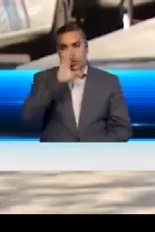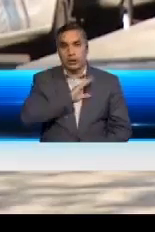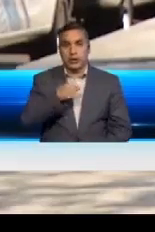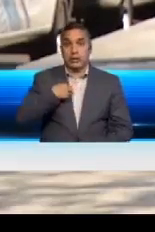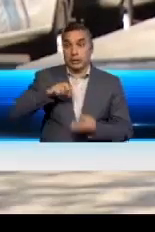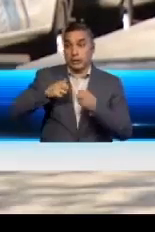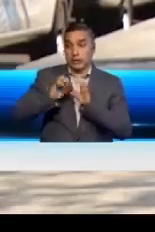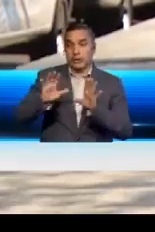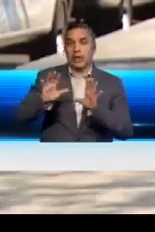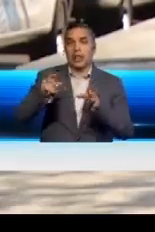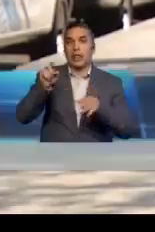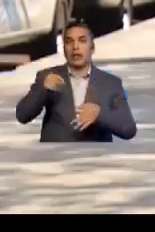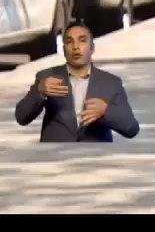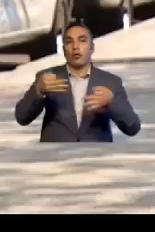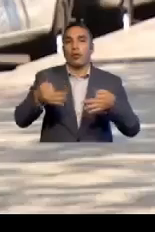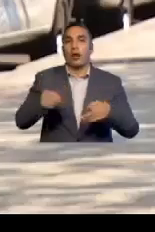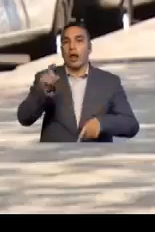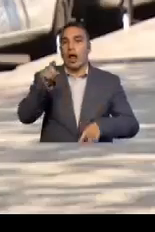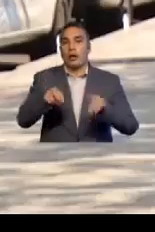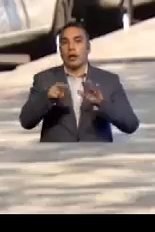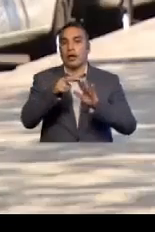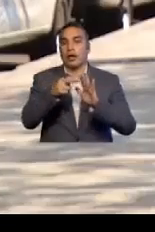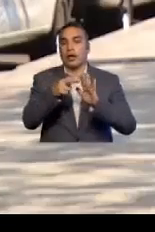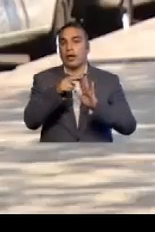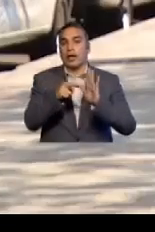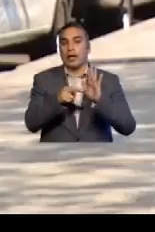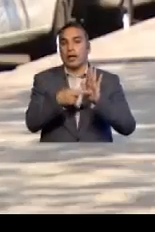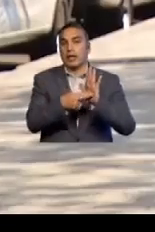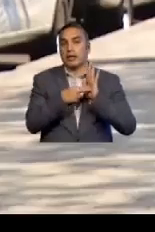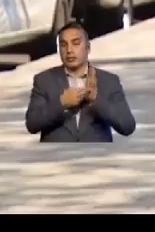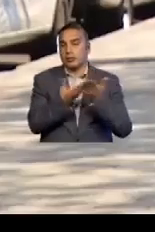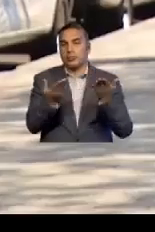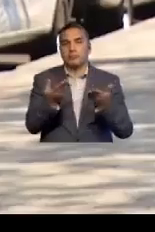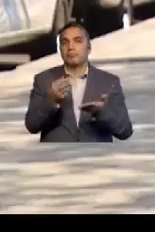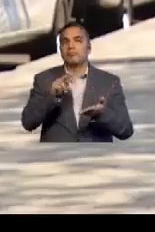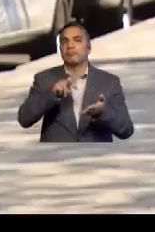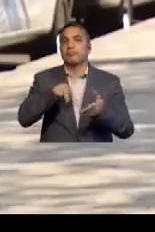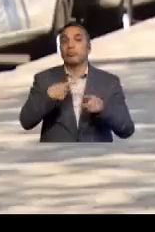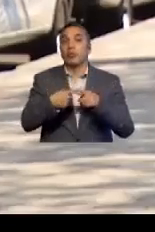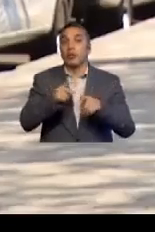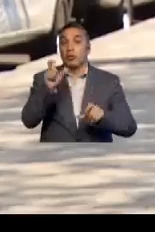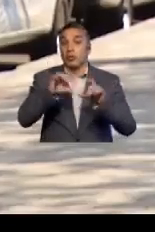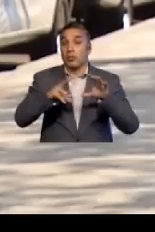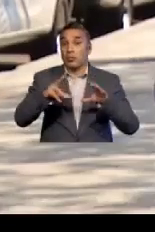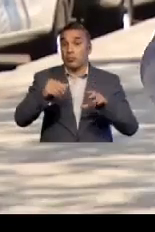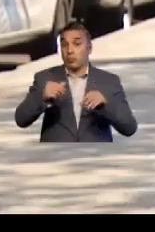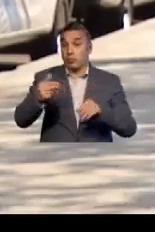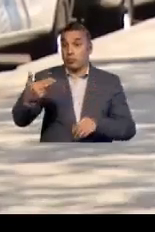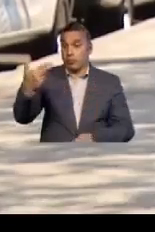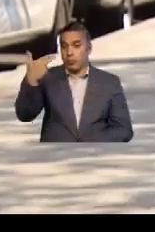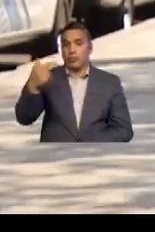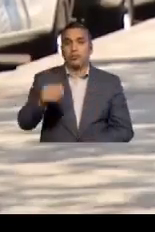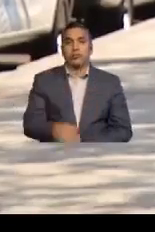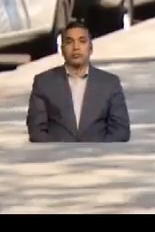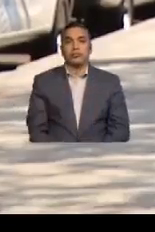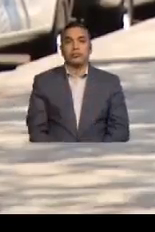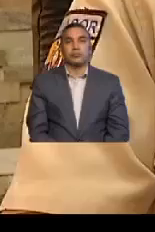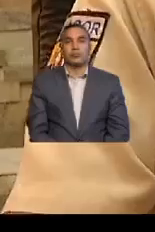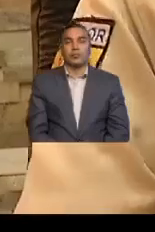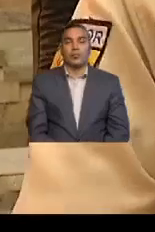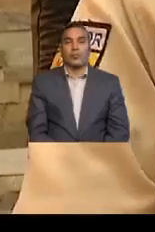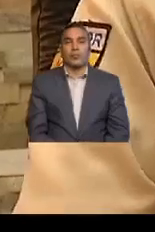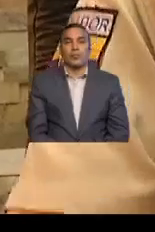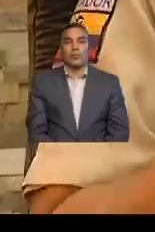uniformados debe cumplir ciertos requisitos, principalmente que se realicen actos de servicio o como consecuencia del